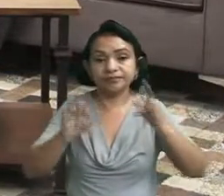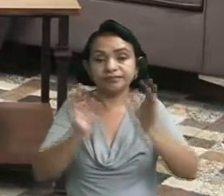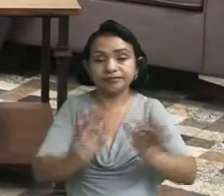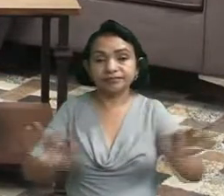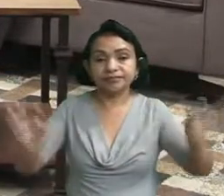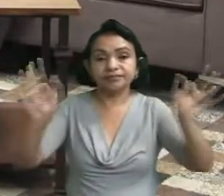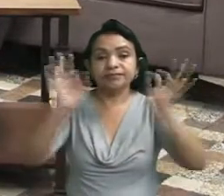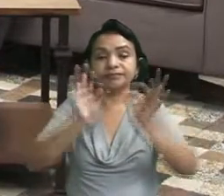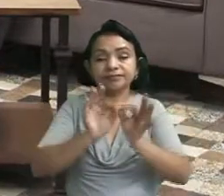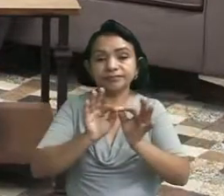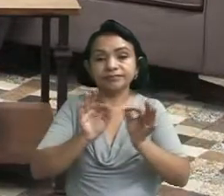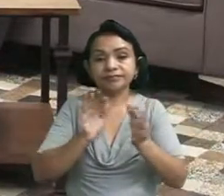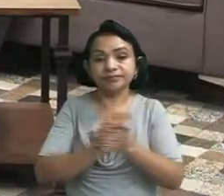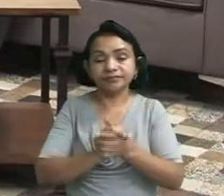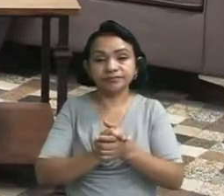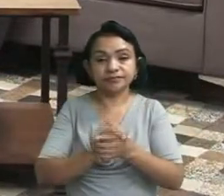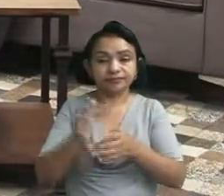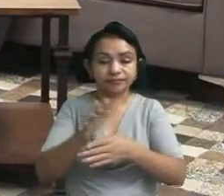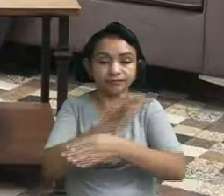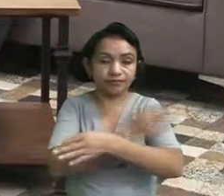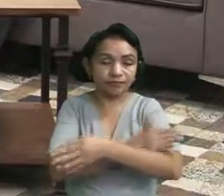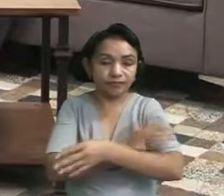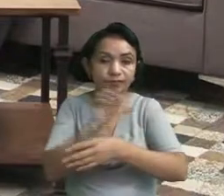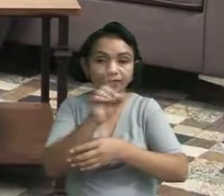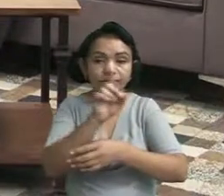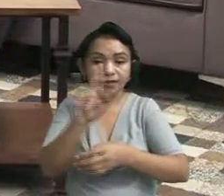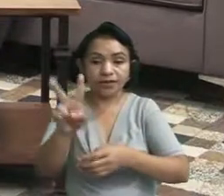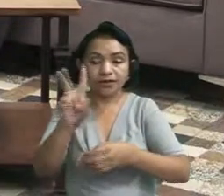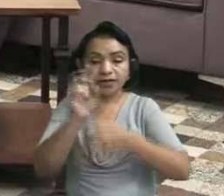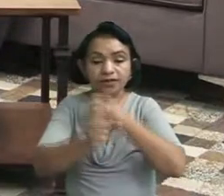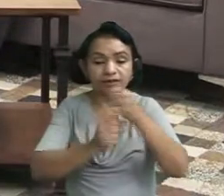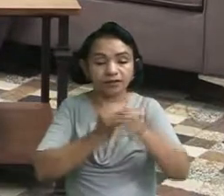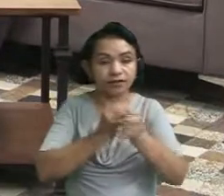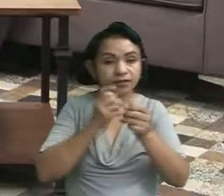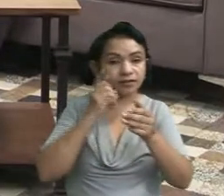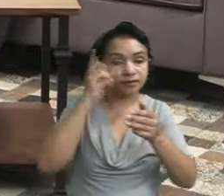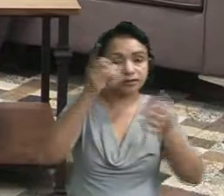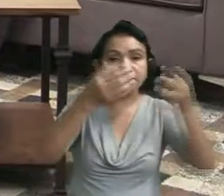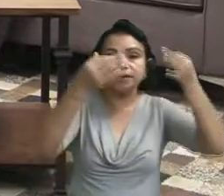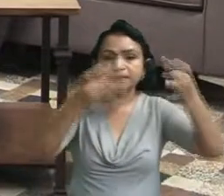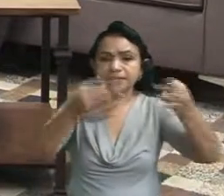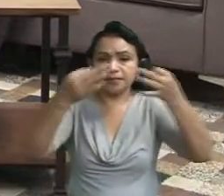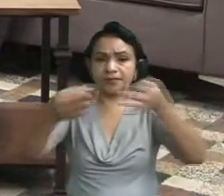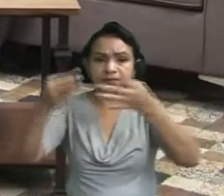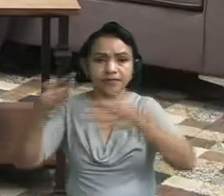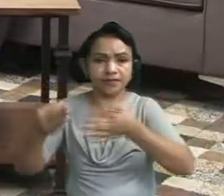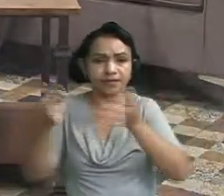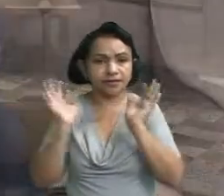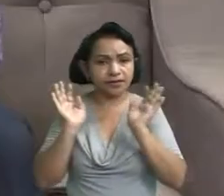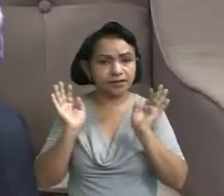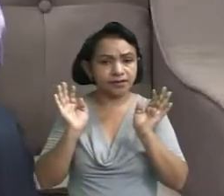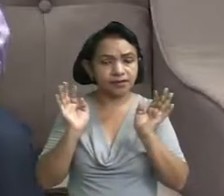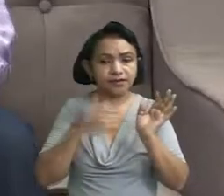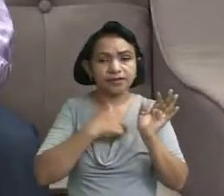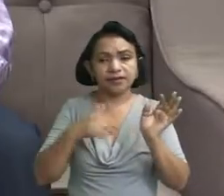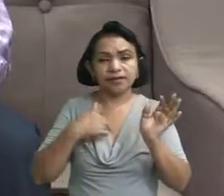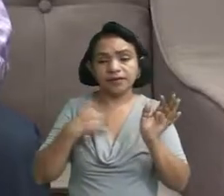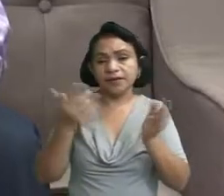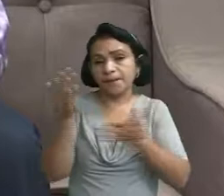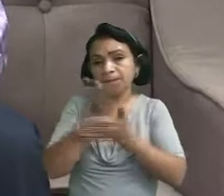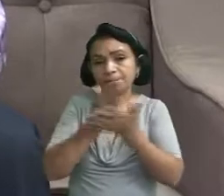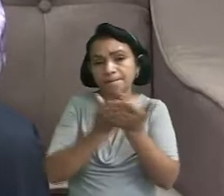interés importante. Ya nos habíamos acostumbrado a 12 años de progreso, de tranquilidad, de estabilidad, en el que precisamente, y ahí viene, muchas